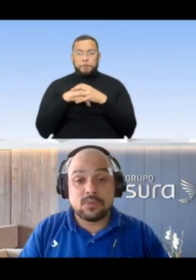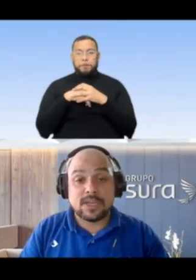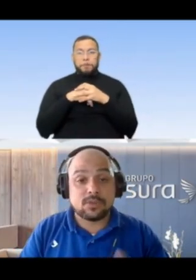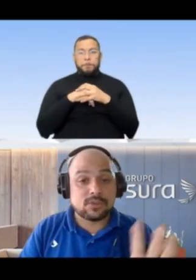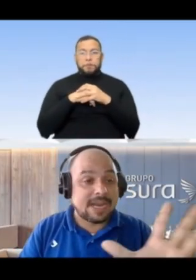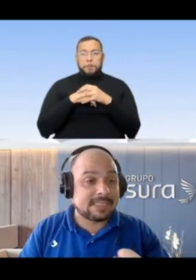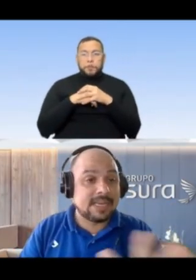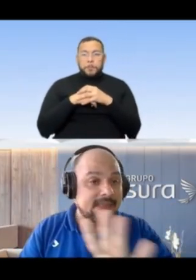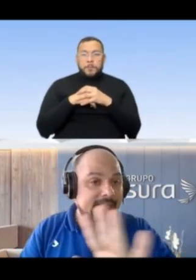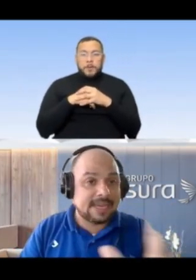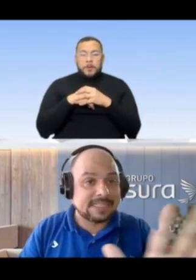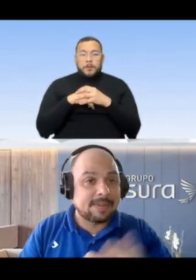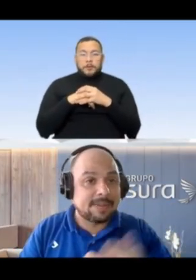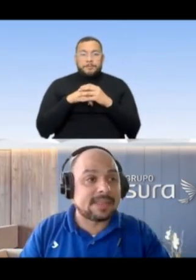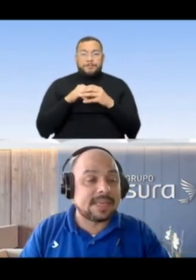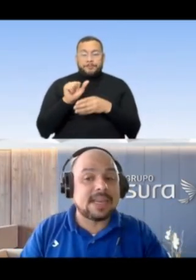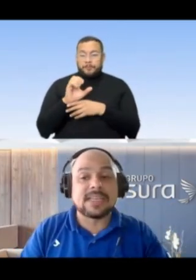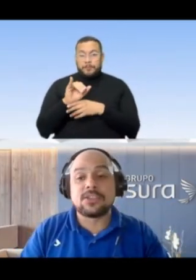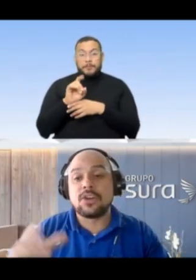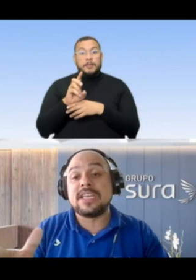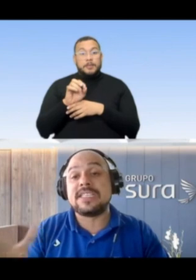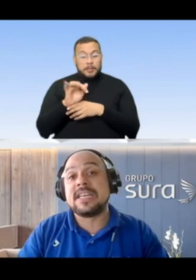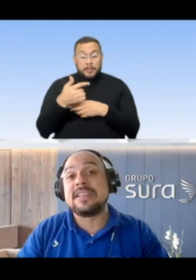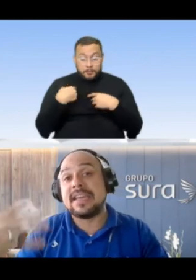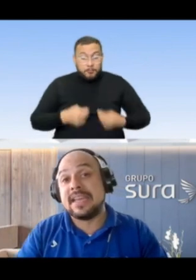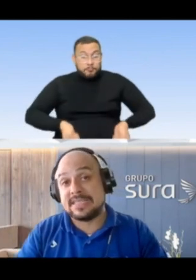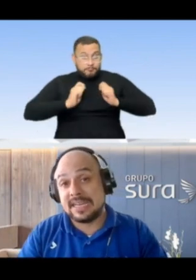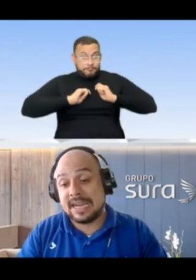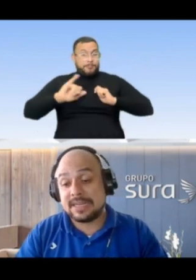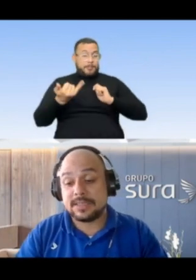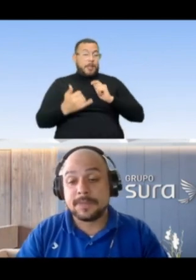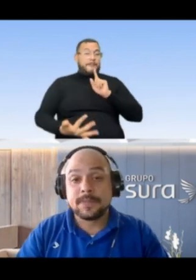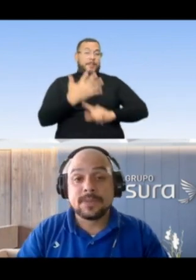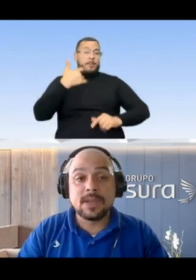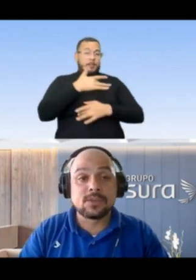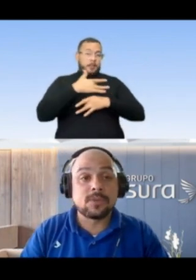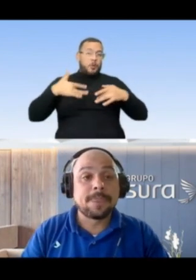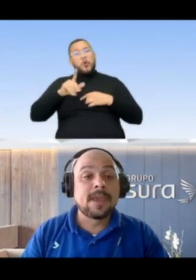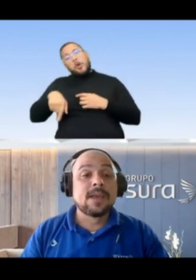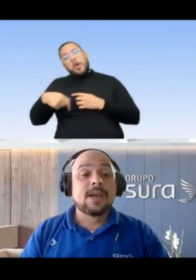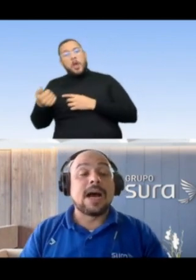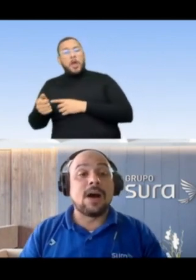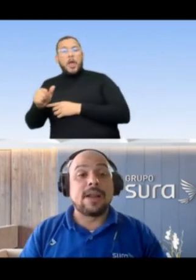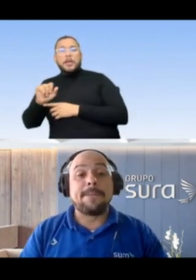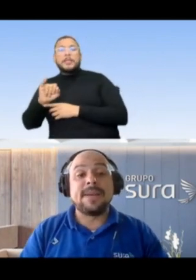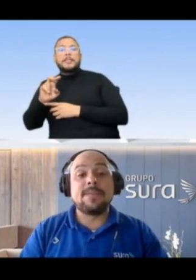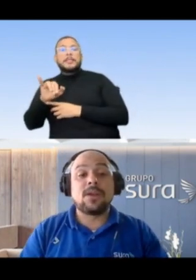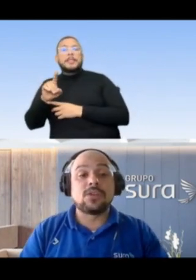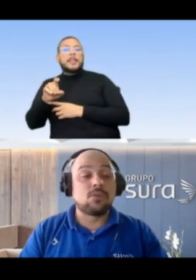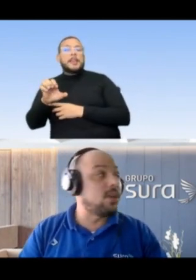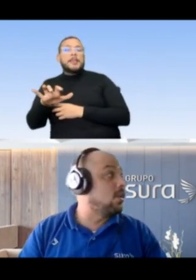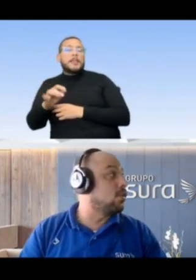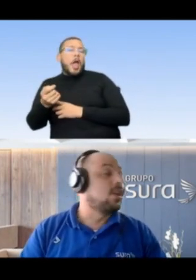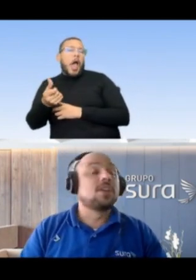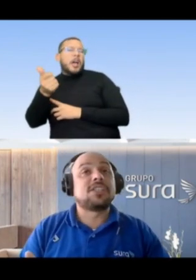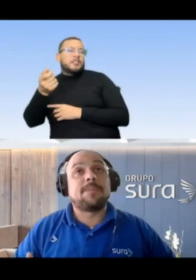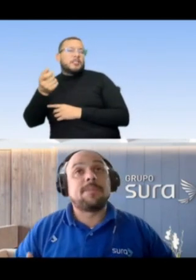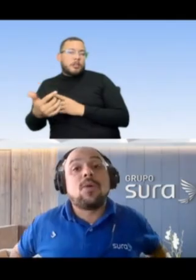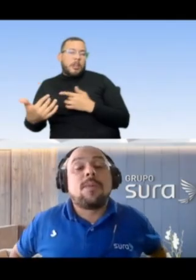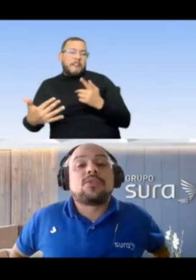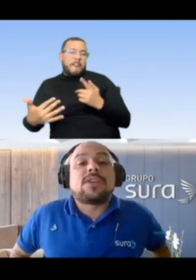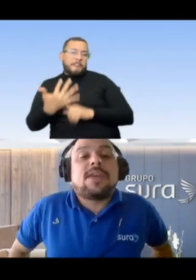muy presente, muchachos. Accidente es la materialización, incidente es el casi. ¿Listo? Ahora, primeros